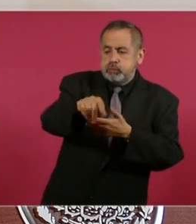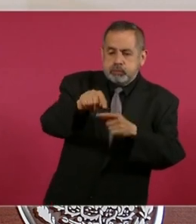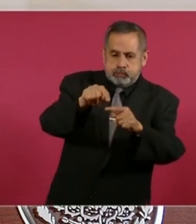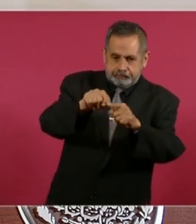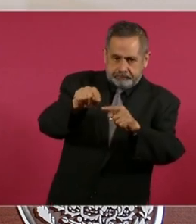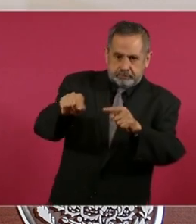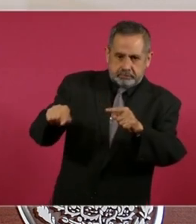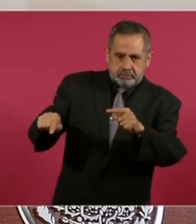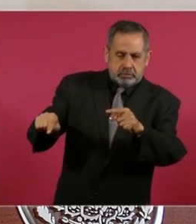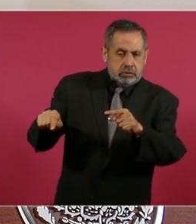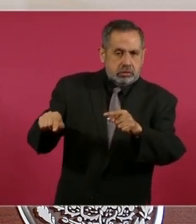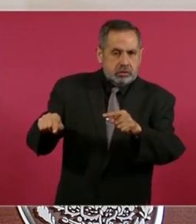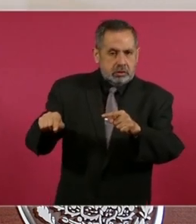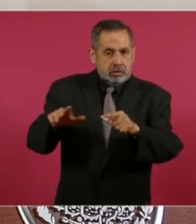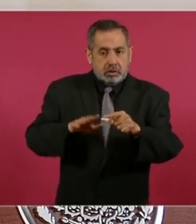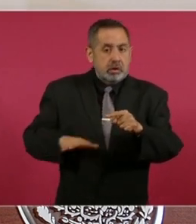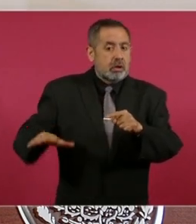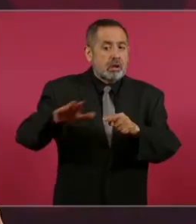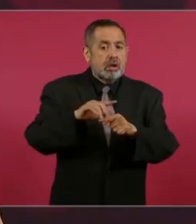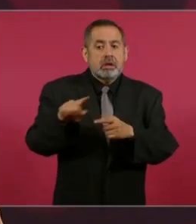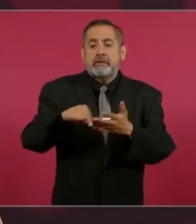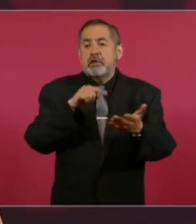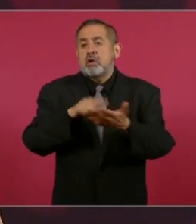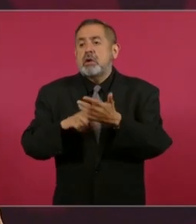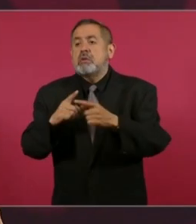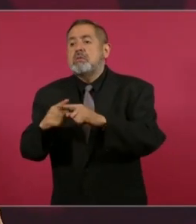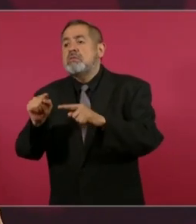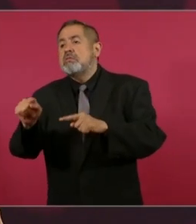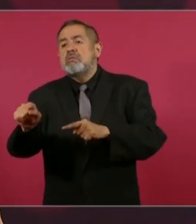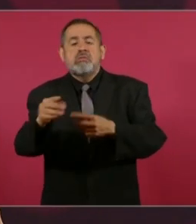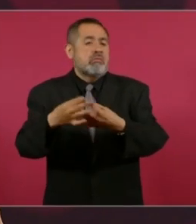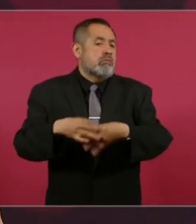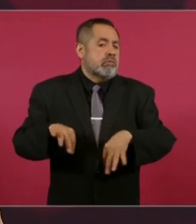los lugares, las regiones del país son muy importantes